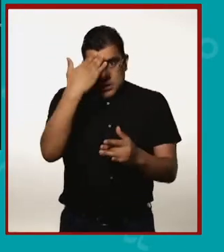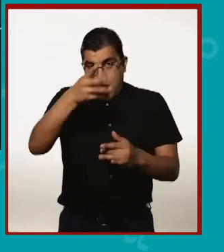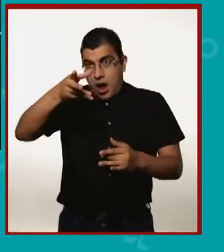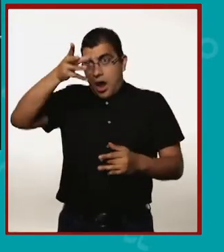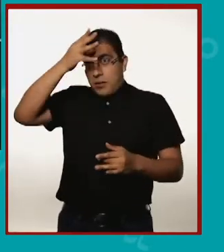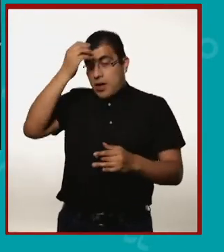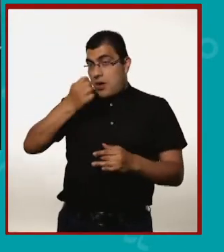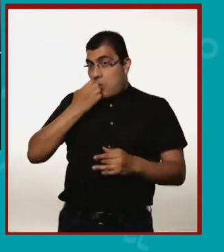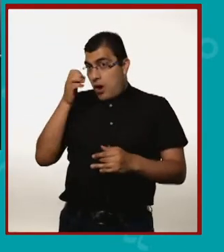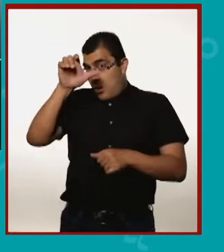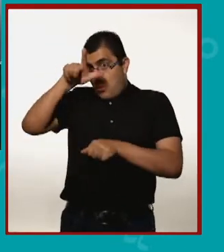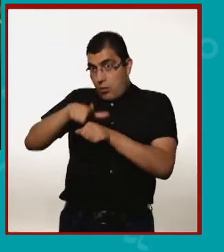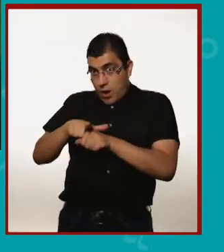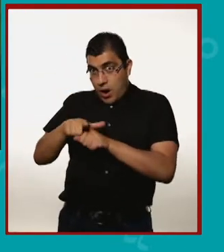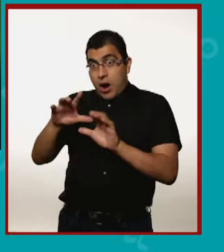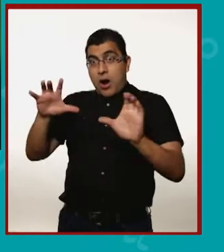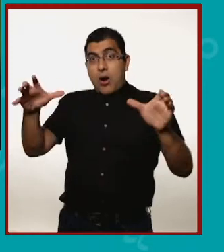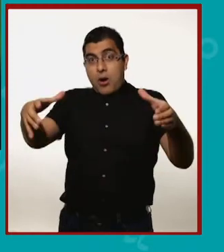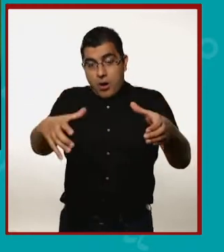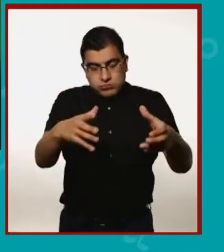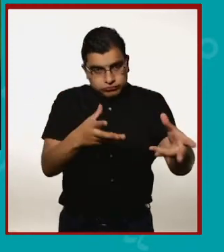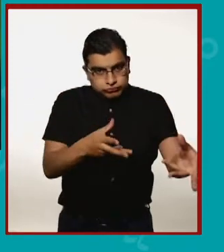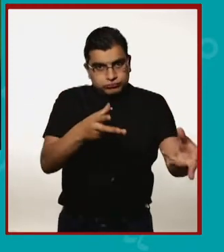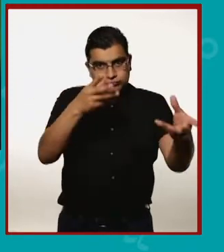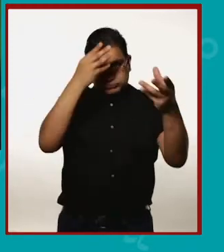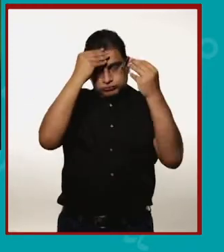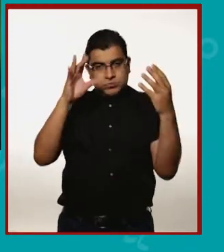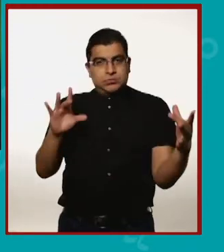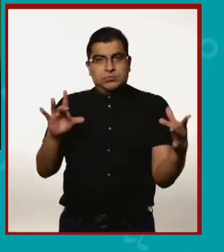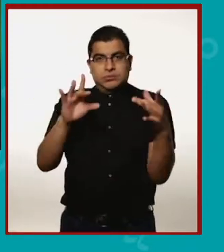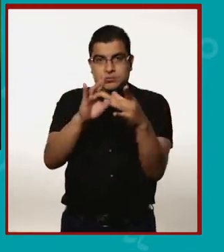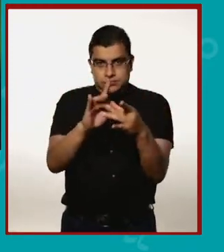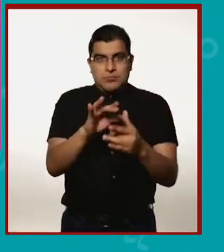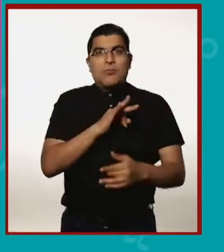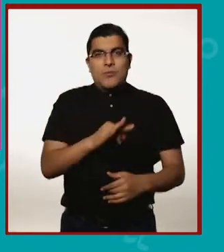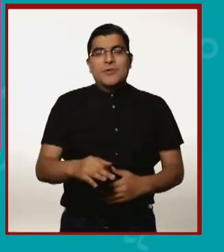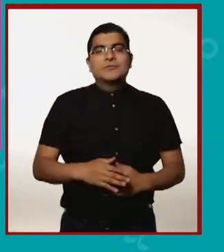articulan los saberes culturales con los que se imparten en las aulas.